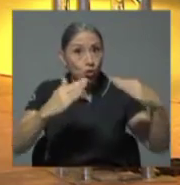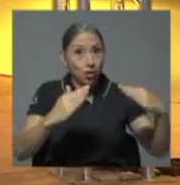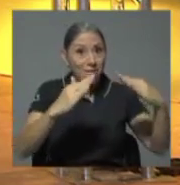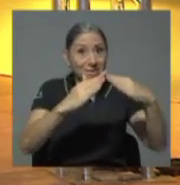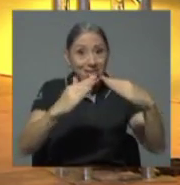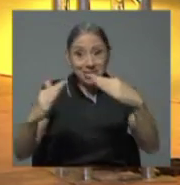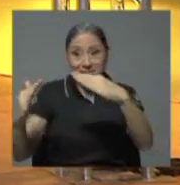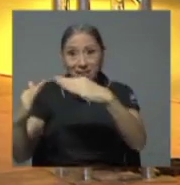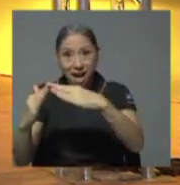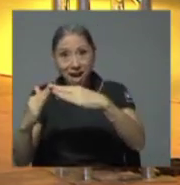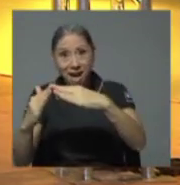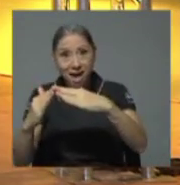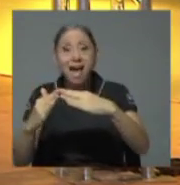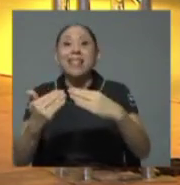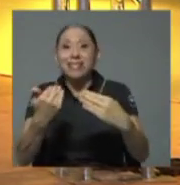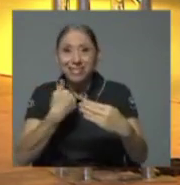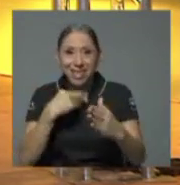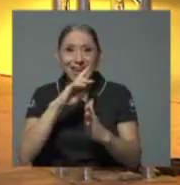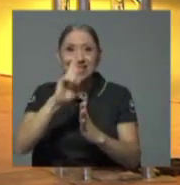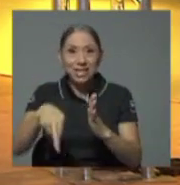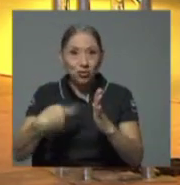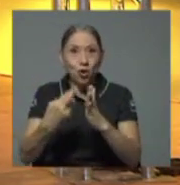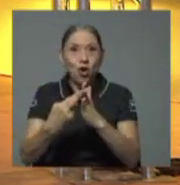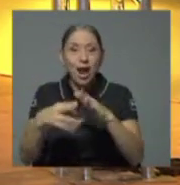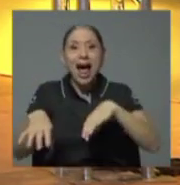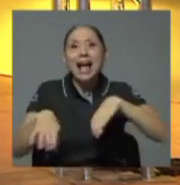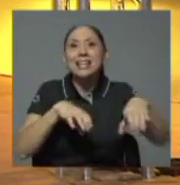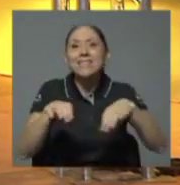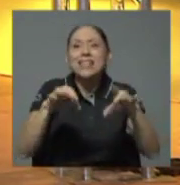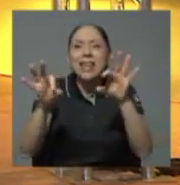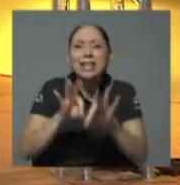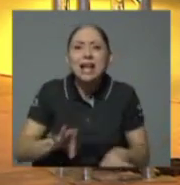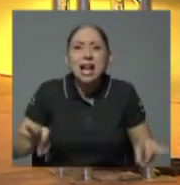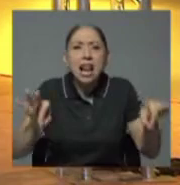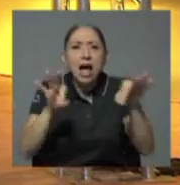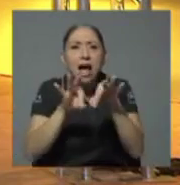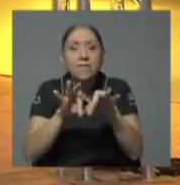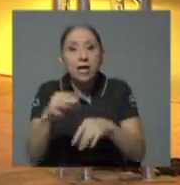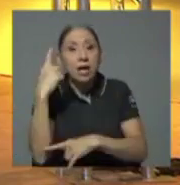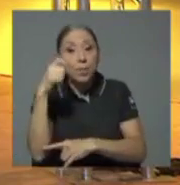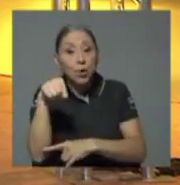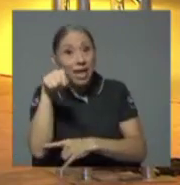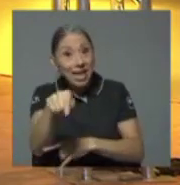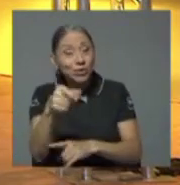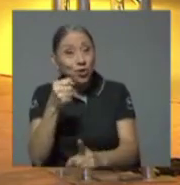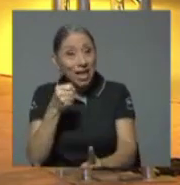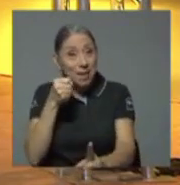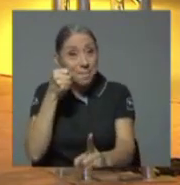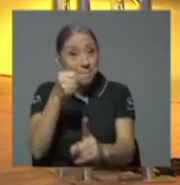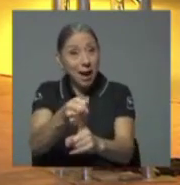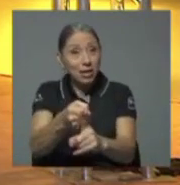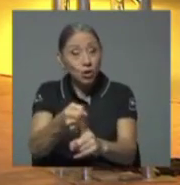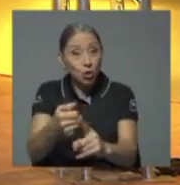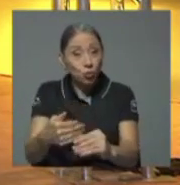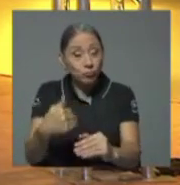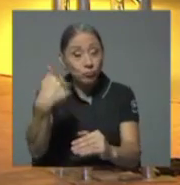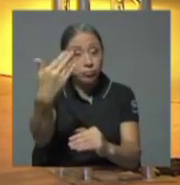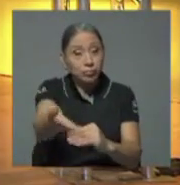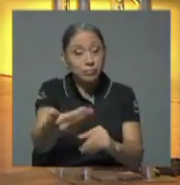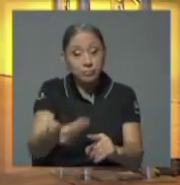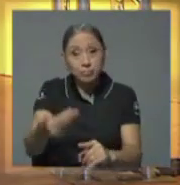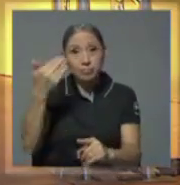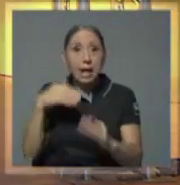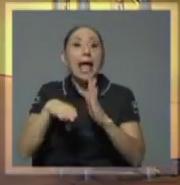cumple ese rol de actividad clave porque tiene impacto hacia adelante y hacia atrás. Una vez que usted arranca